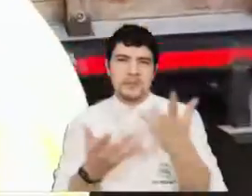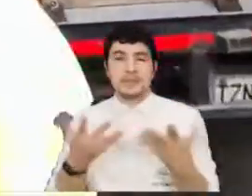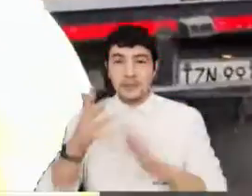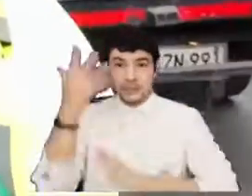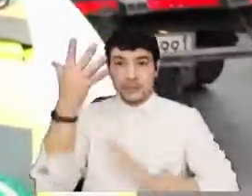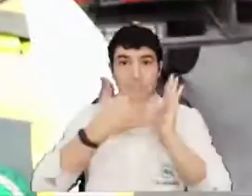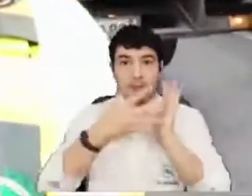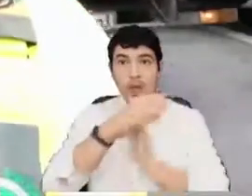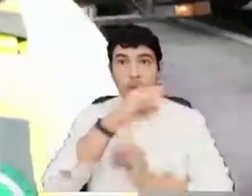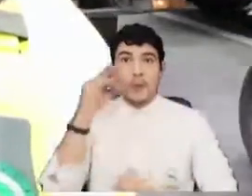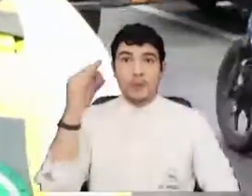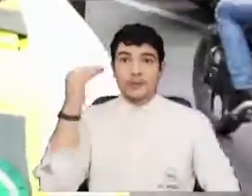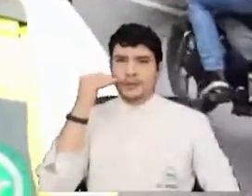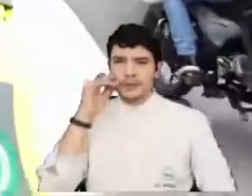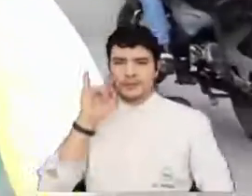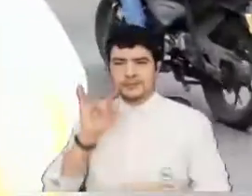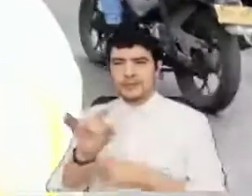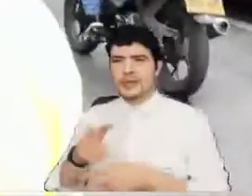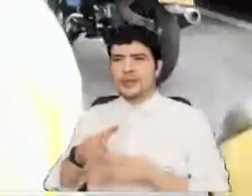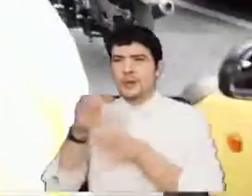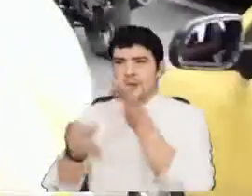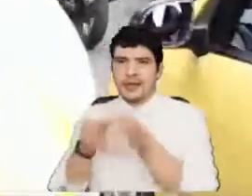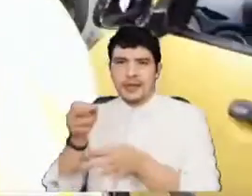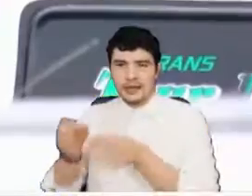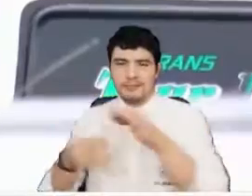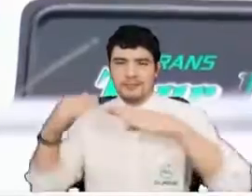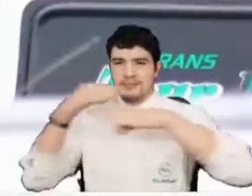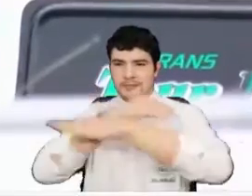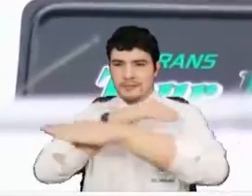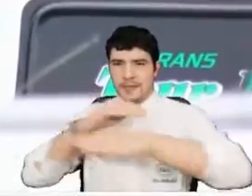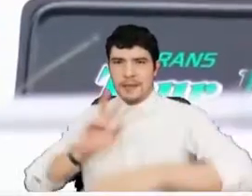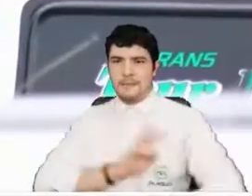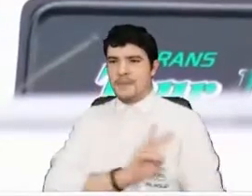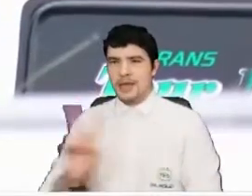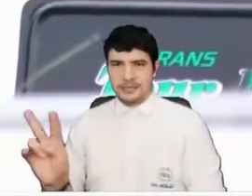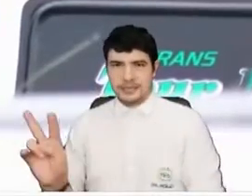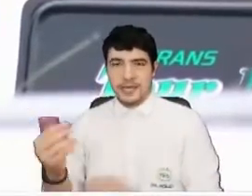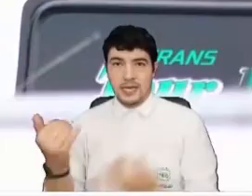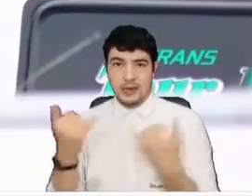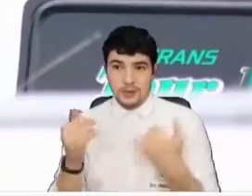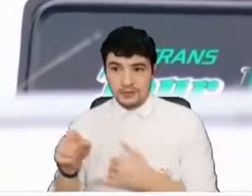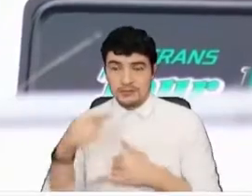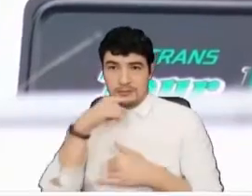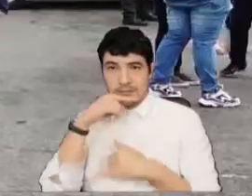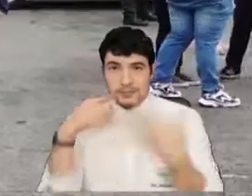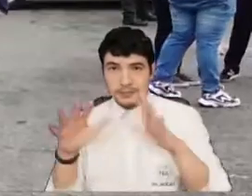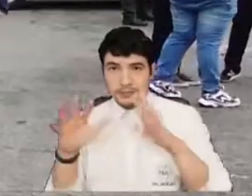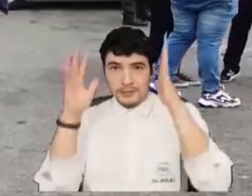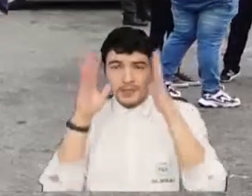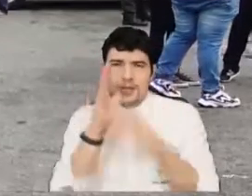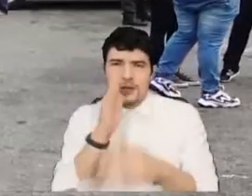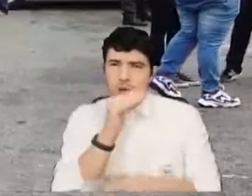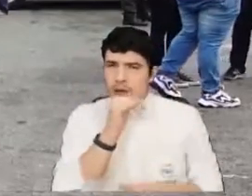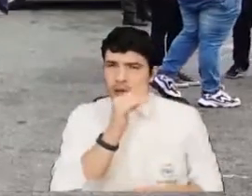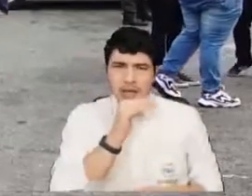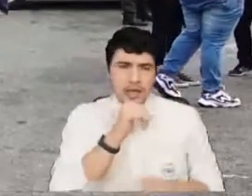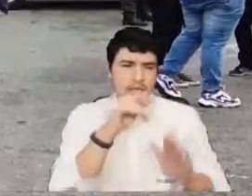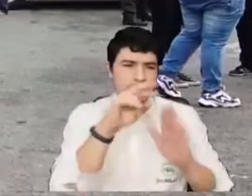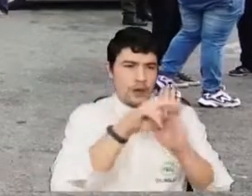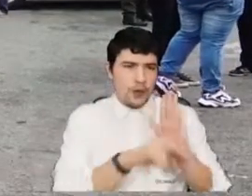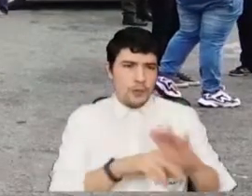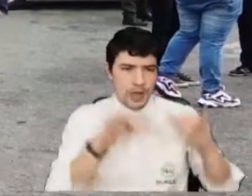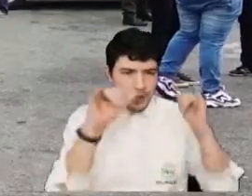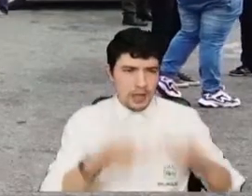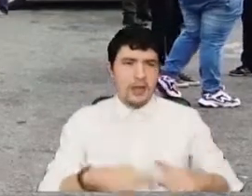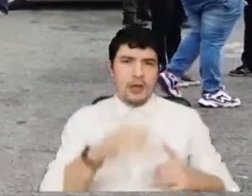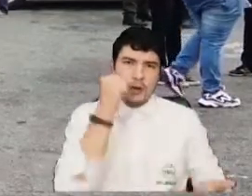los que cuidarán las carreteras del Valle durante este fin de semana con puente festivo. Y es que aunque no habrán medidas adicionales como toque de queda o ley seca, en